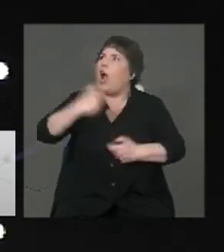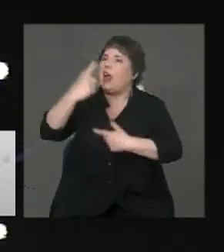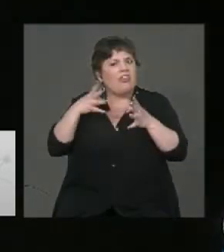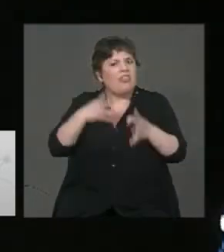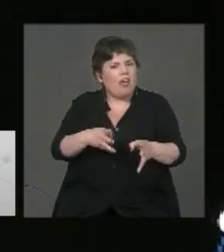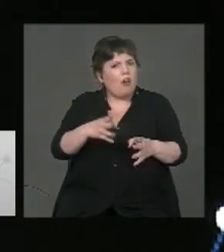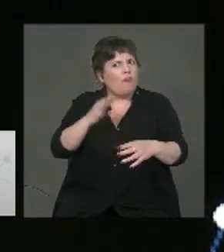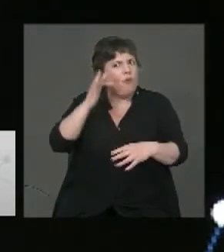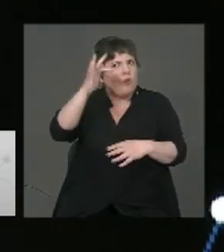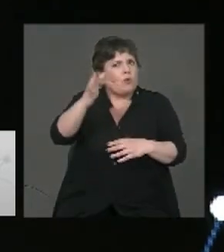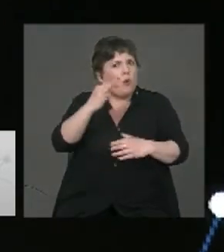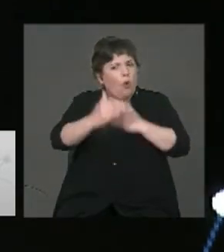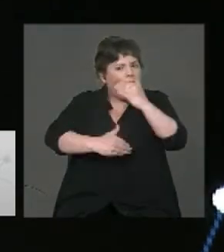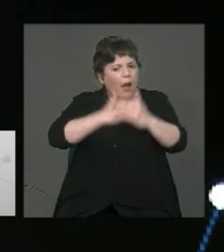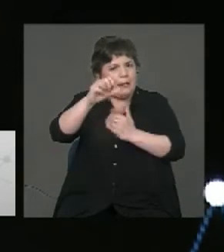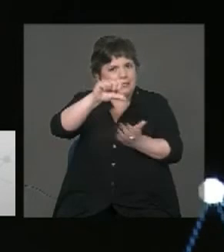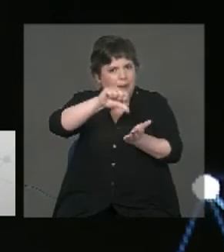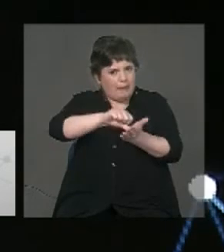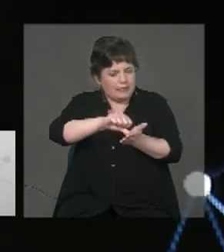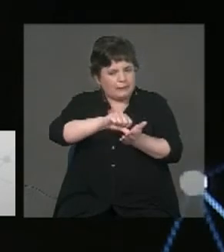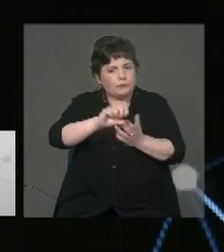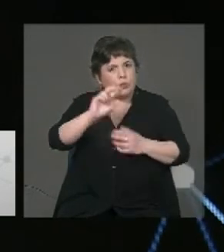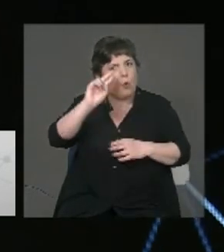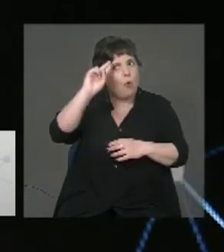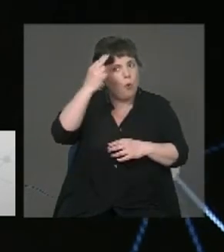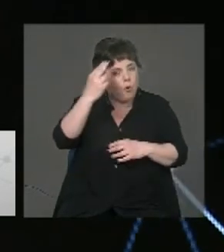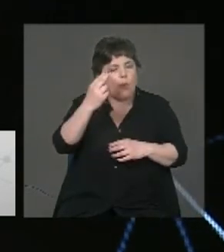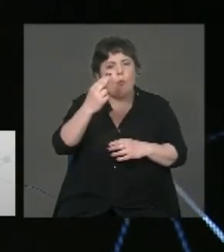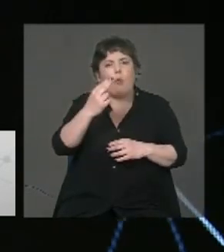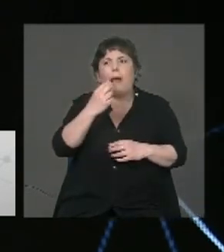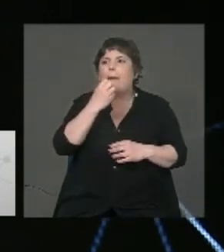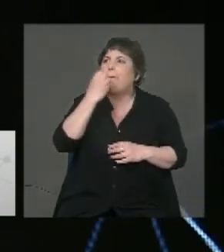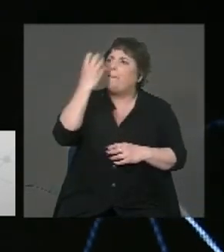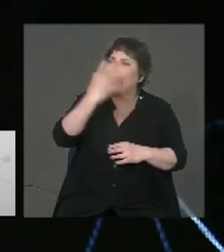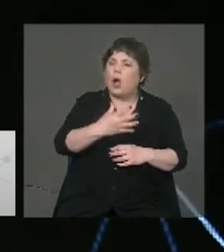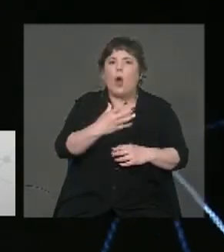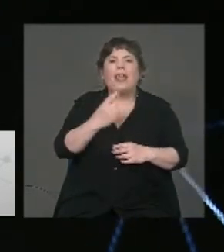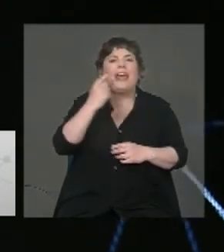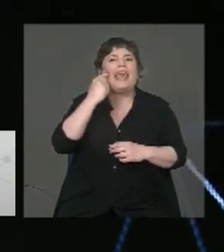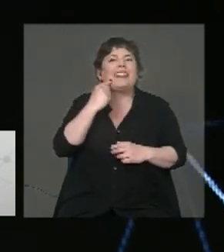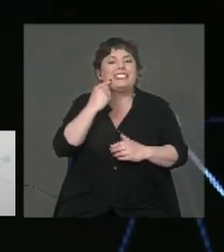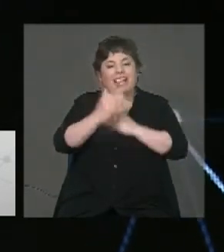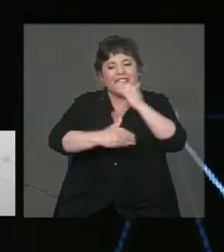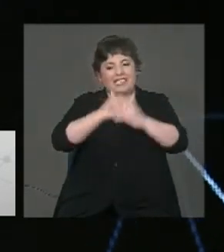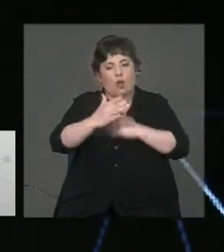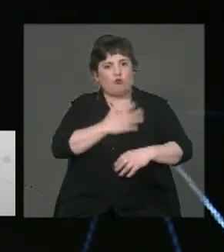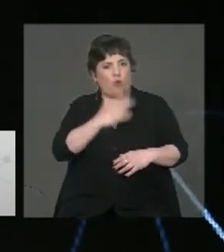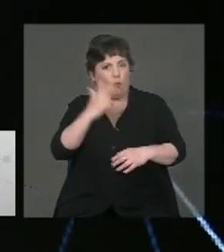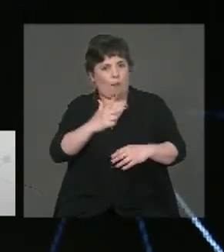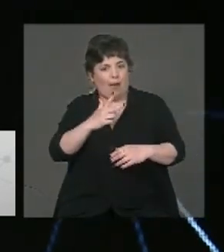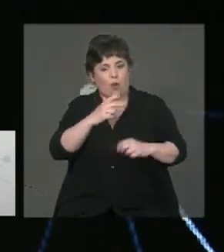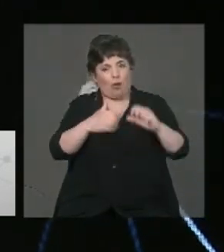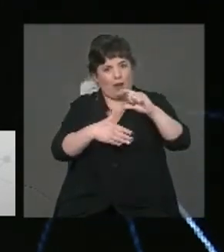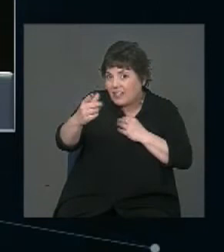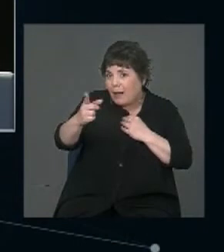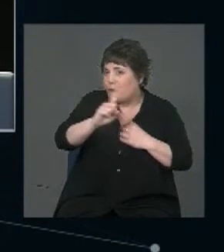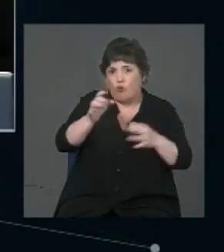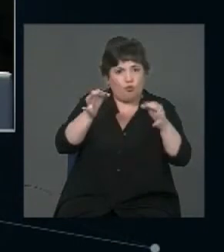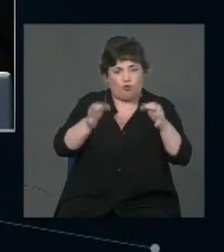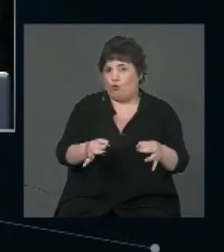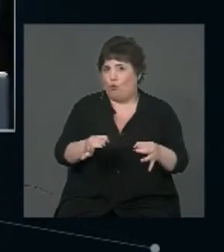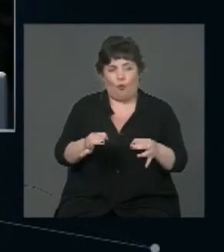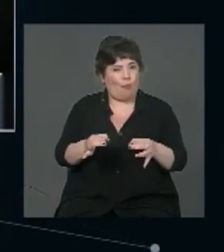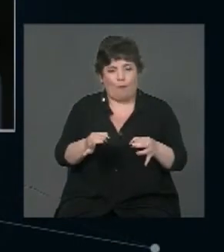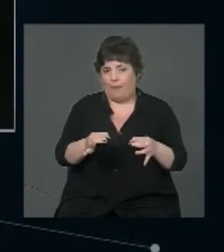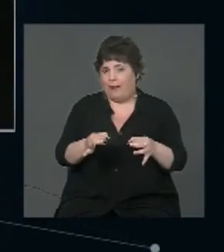tan reactiva de Martínez, y quizá más conservadora de Lacalle, y no fue lo que vi. En el caso de Lacalle Pou se